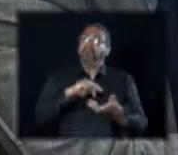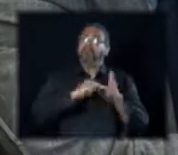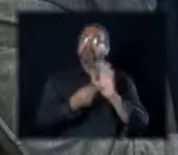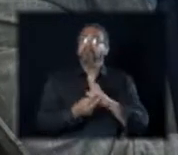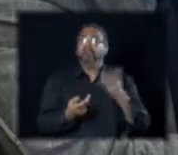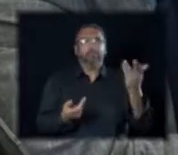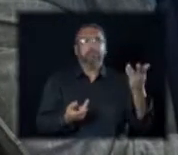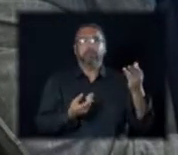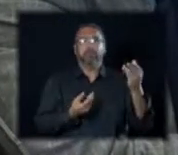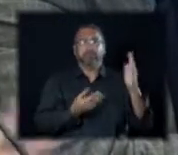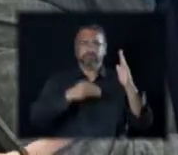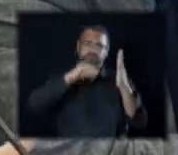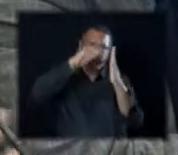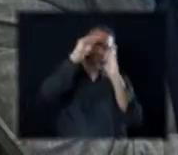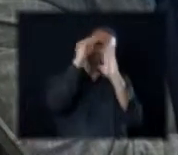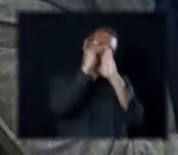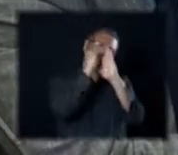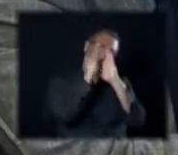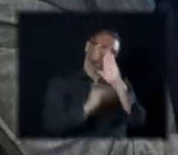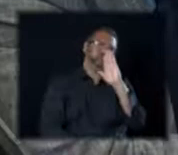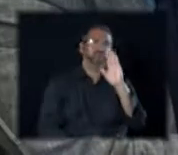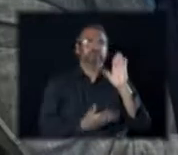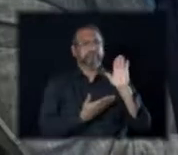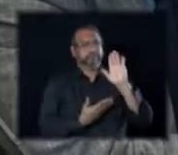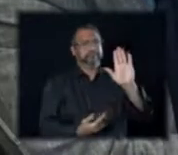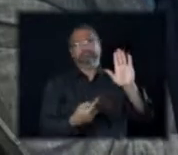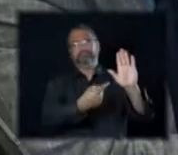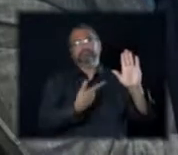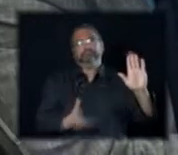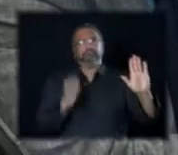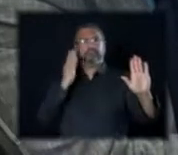tenemos confianza en que hemos